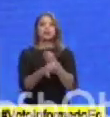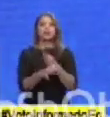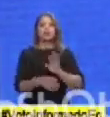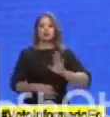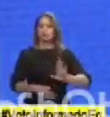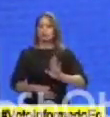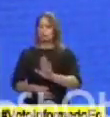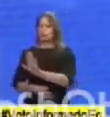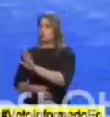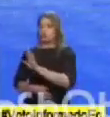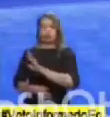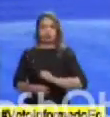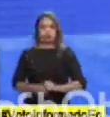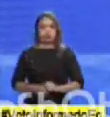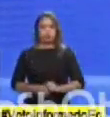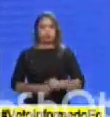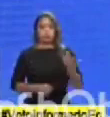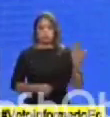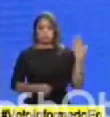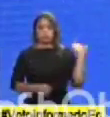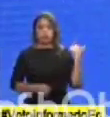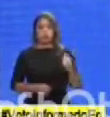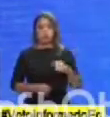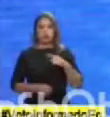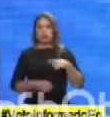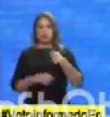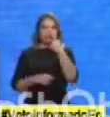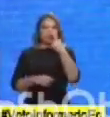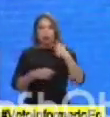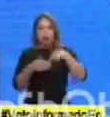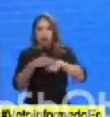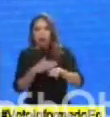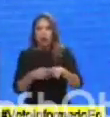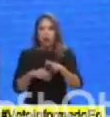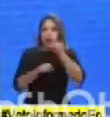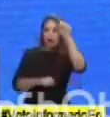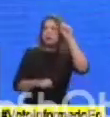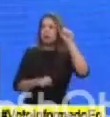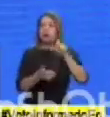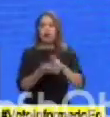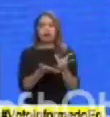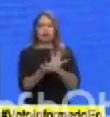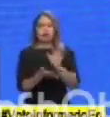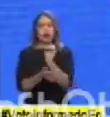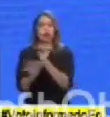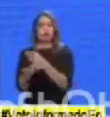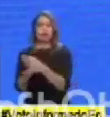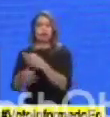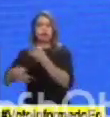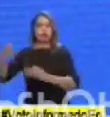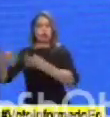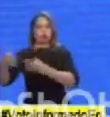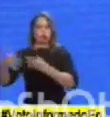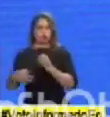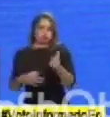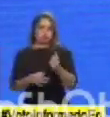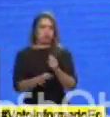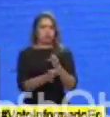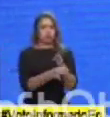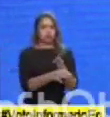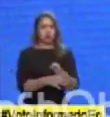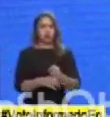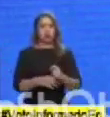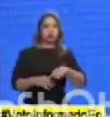nunca más un ejecutivo que le mete mano a la asamblea a la función judicial o a otras funciones del Estado dos